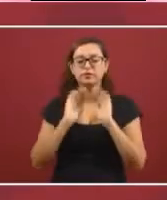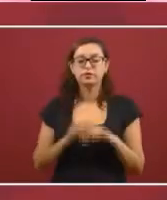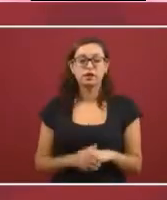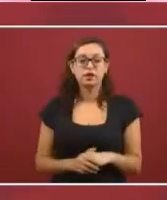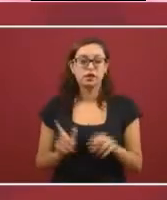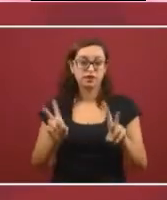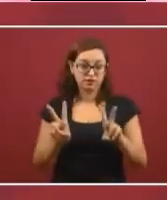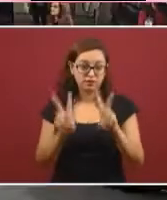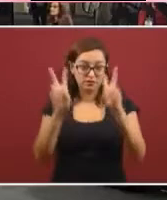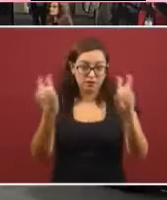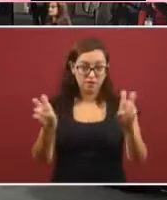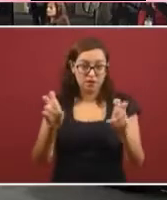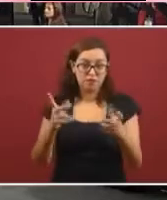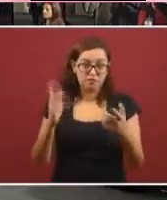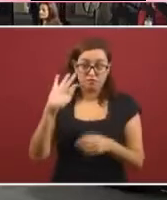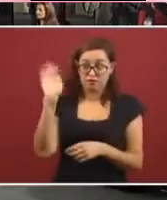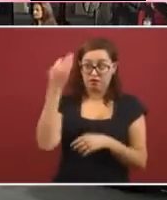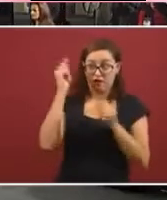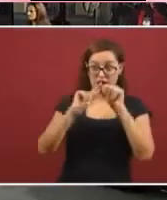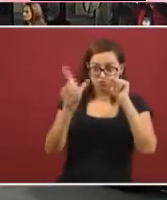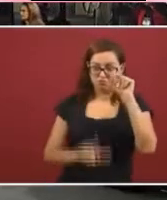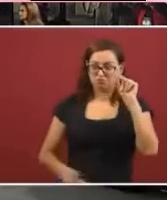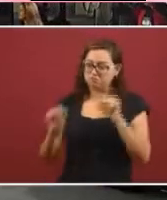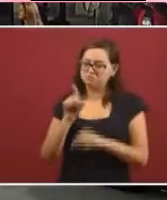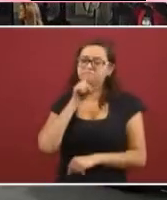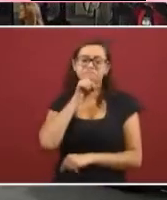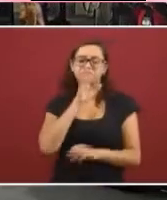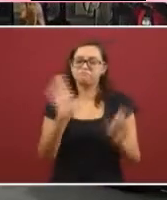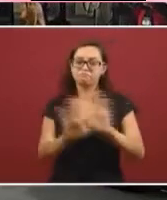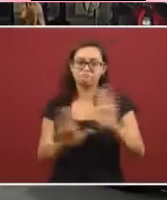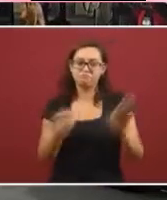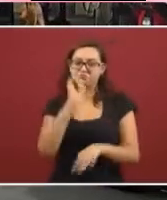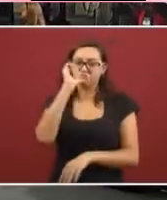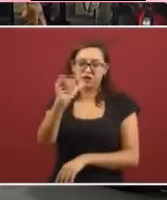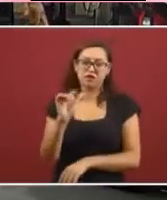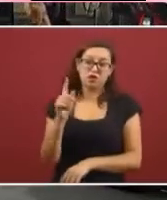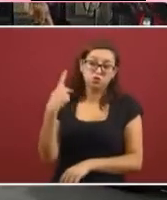the executive branch of the federal government.